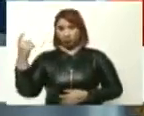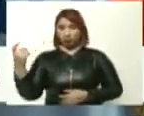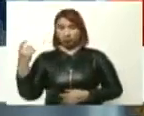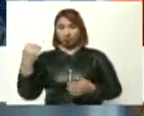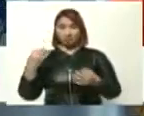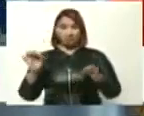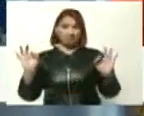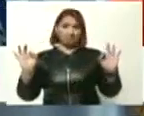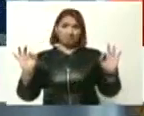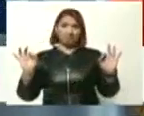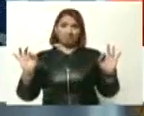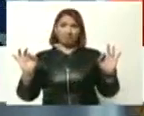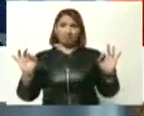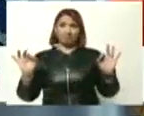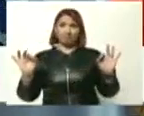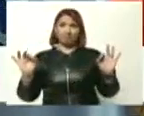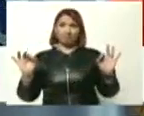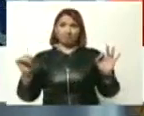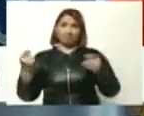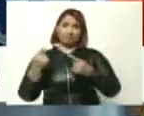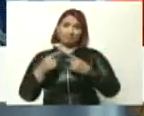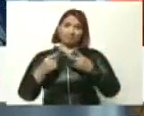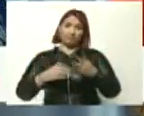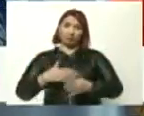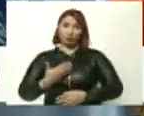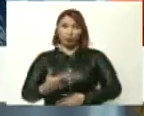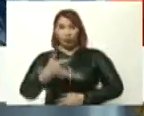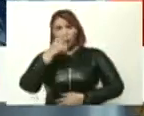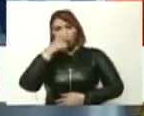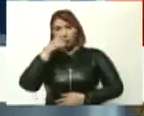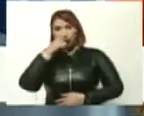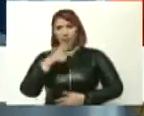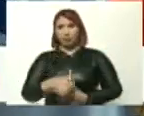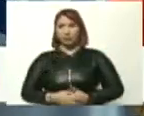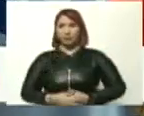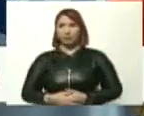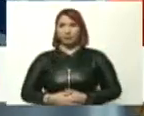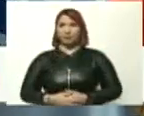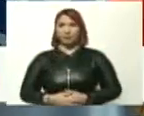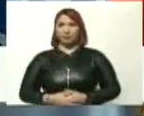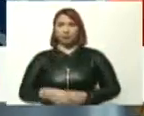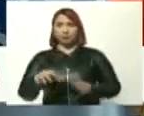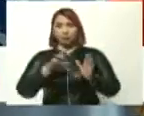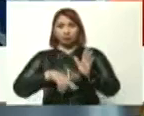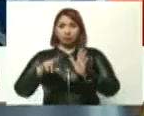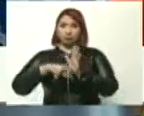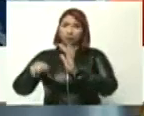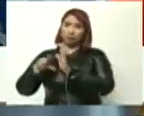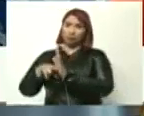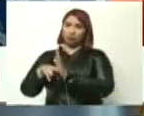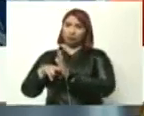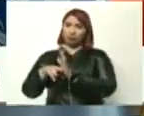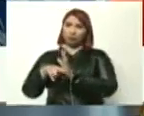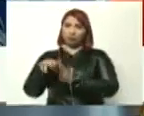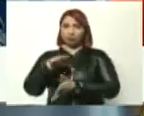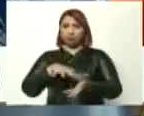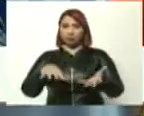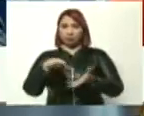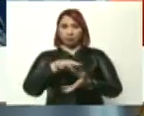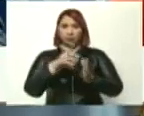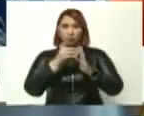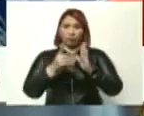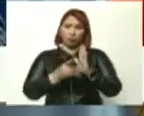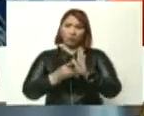pero es una de las que pudiéramos observar, se repiten, la alteración de documento